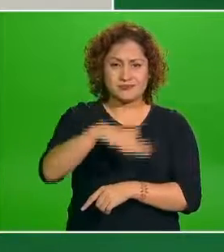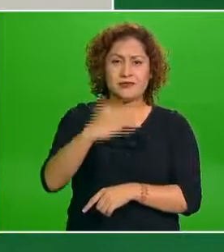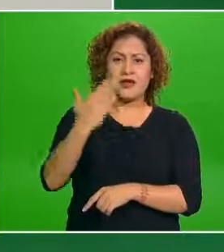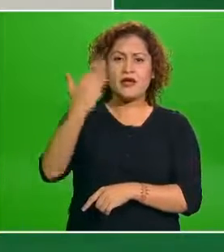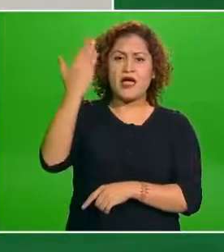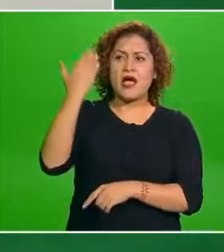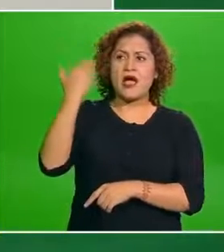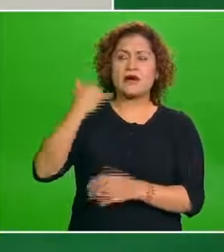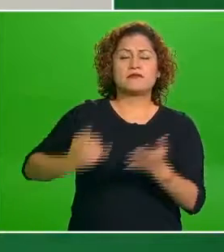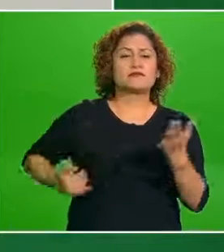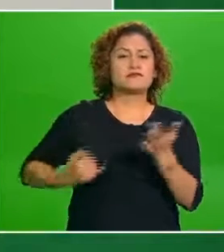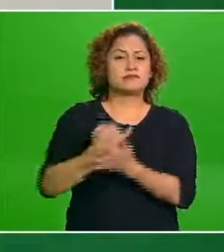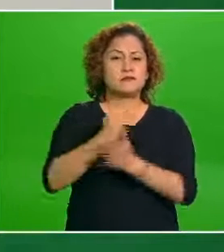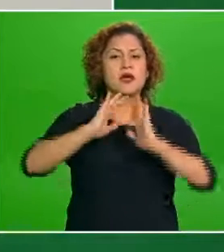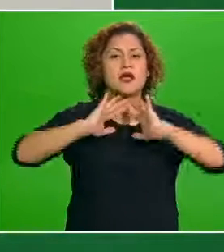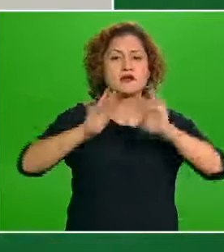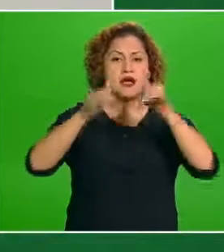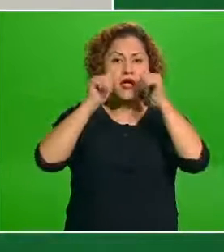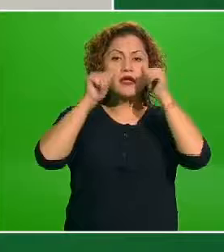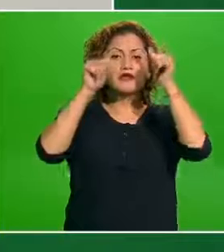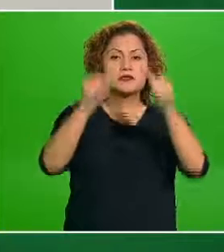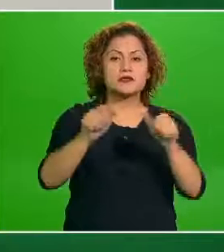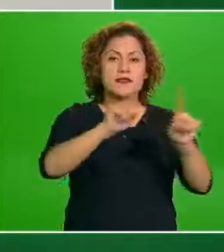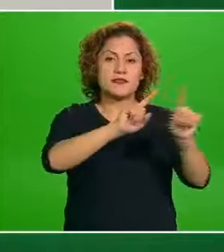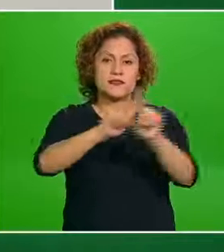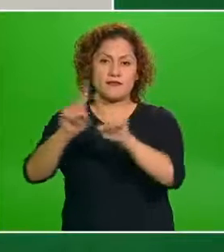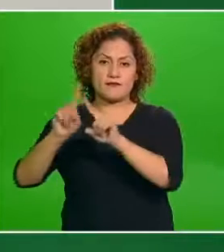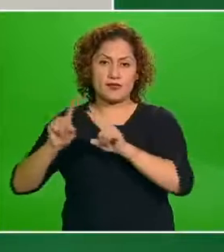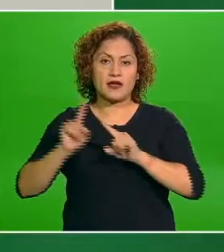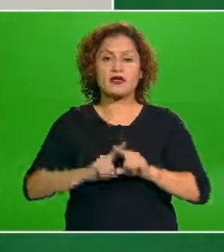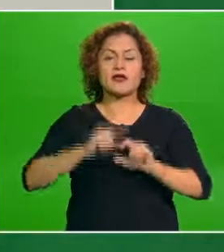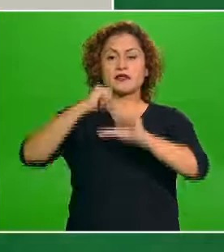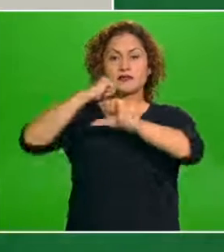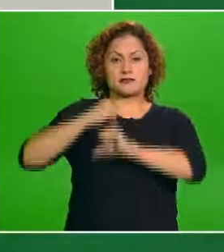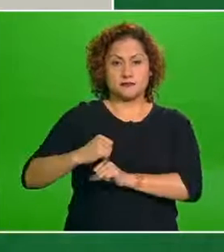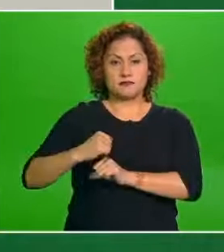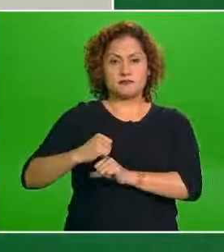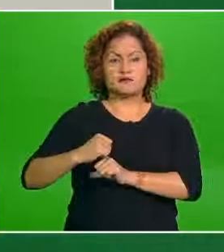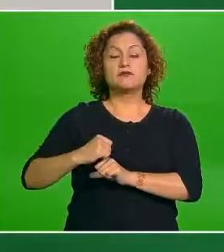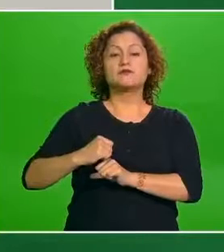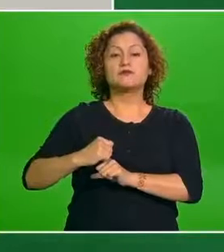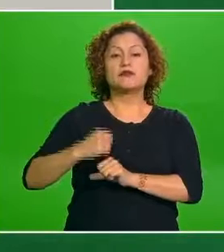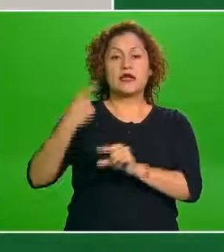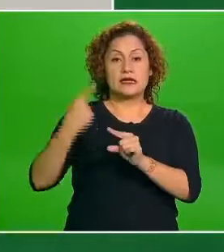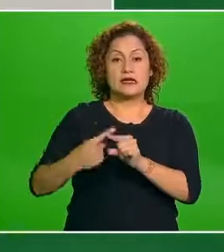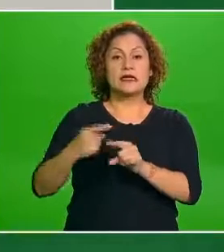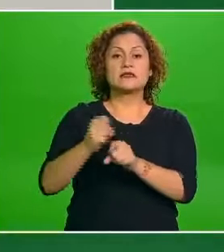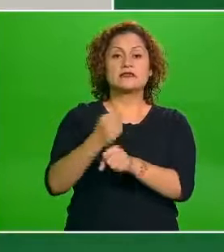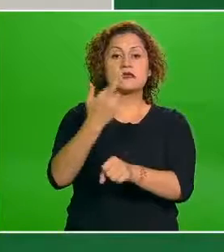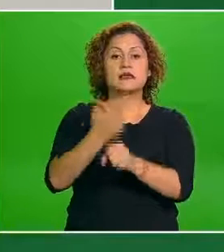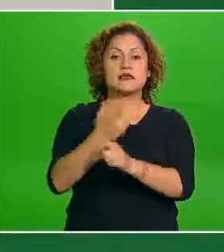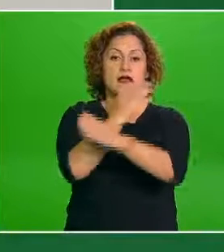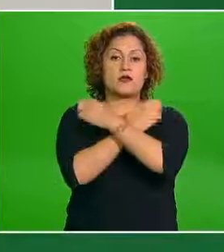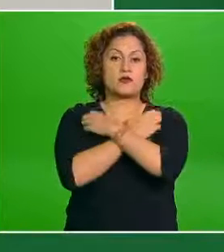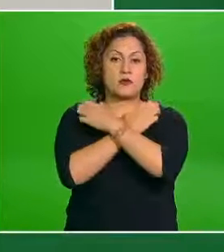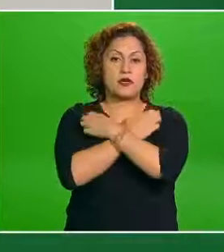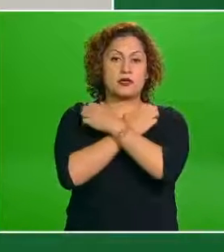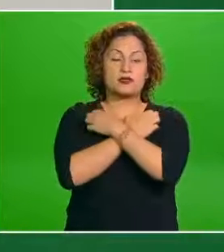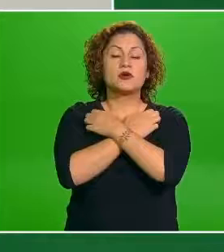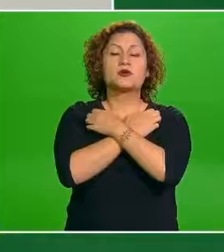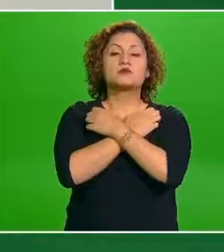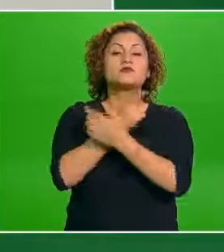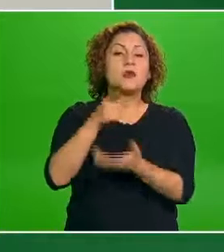niveles de gobierno, está siendo obviamente coordinado por la Secretaría de Educación Pública. Hay toda una